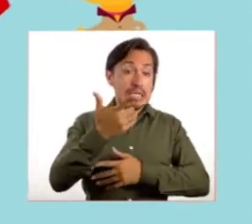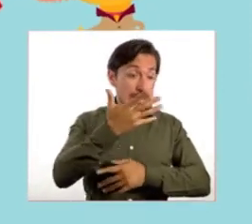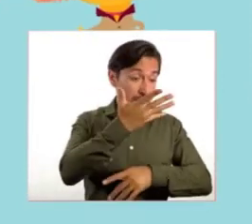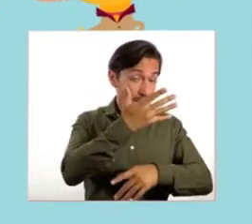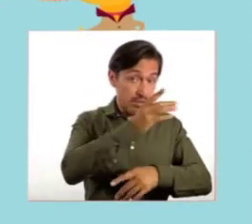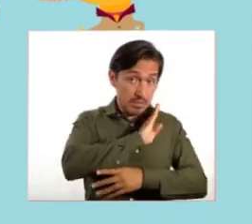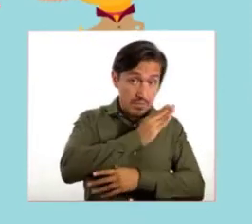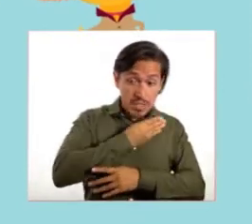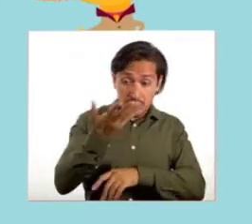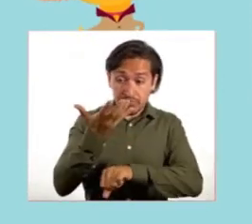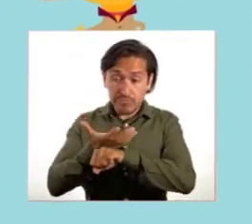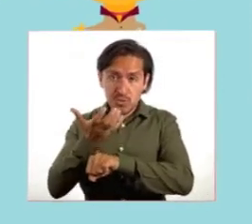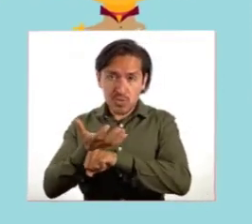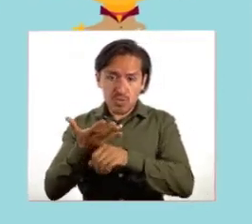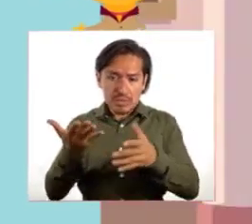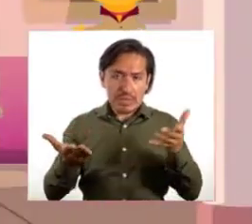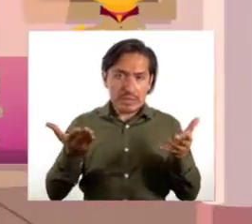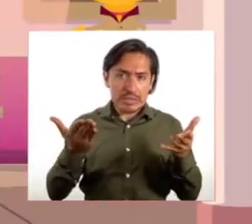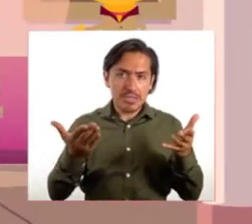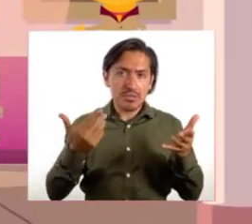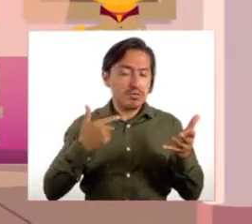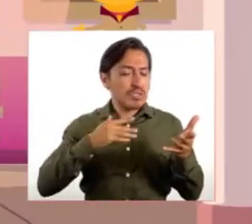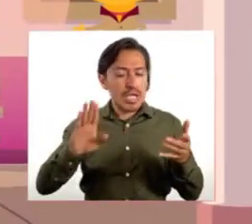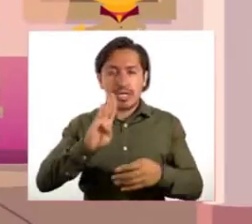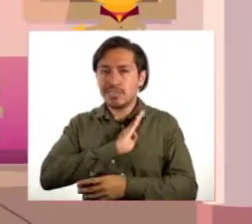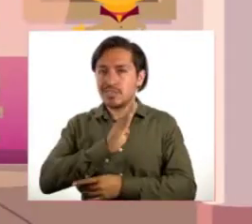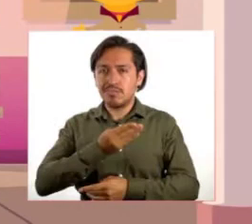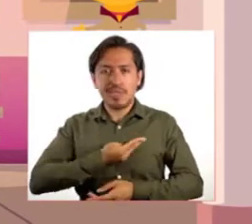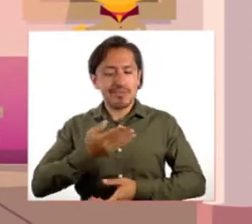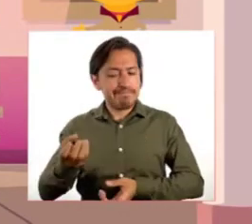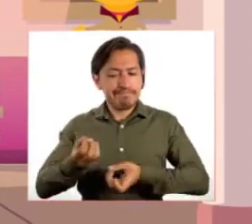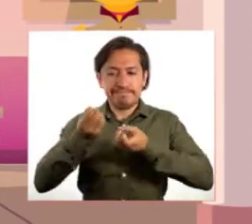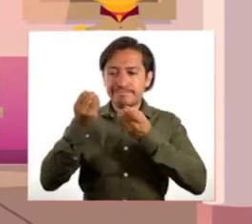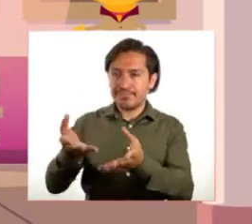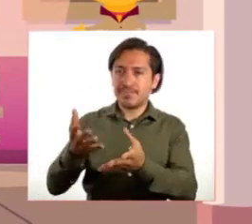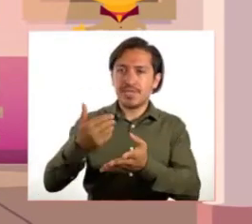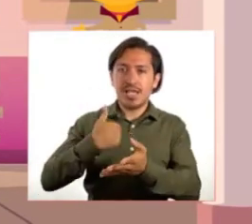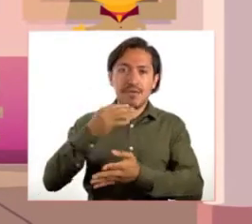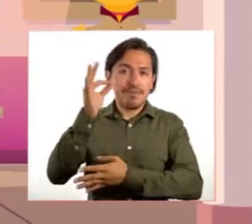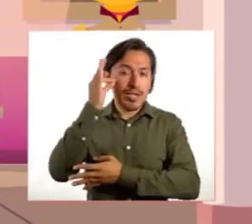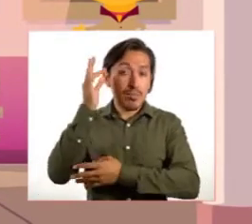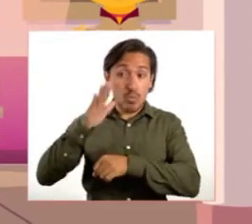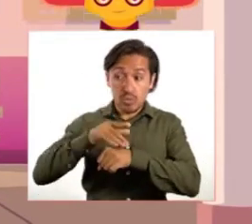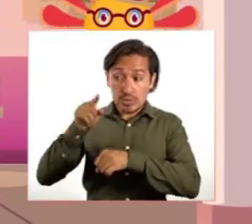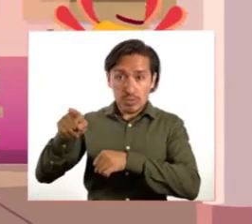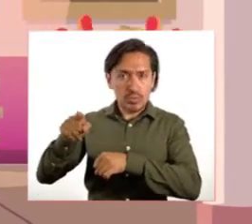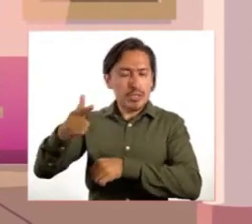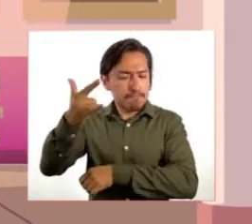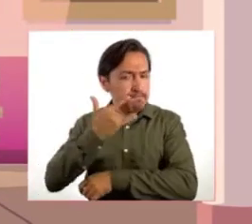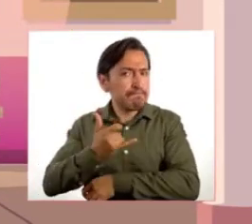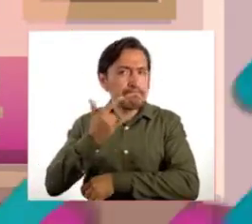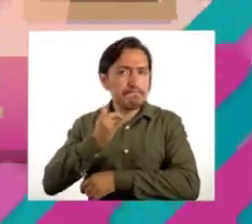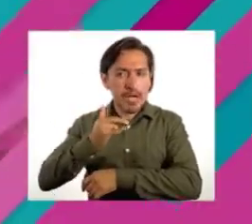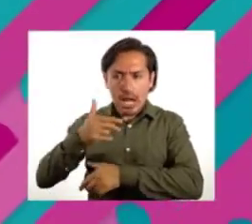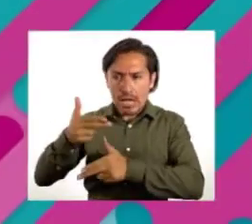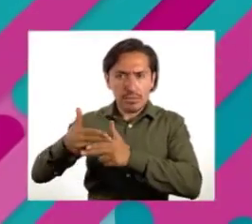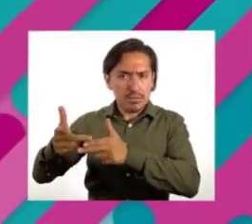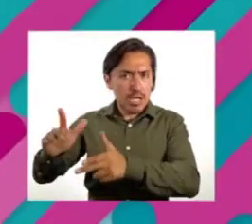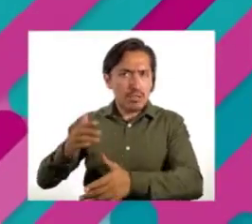y Estados Unidos en el que España cedió a Filipinas, ya que esta nación no bajó las armas hasta verse